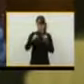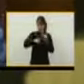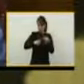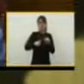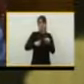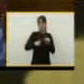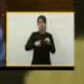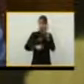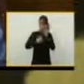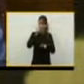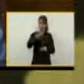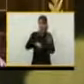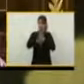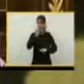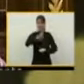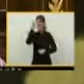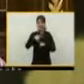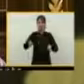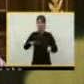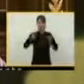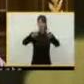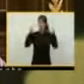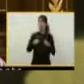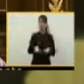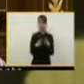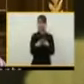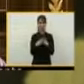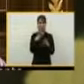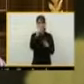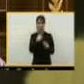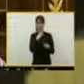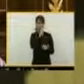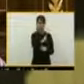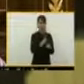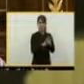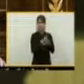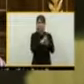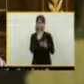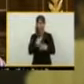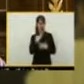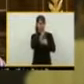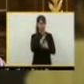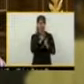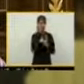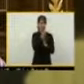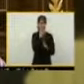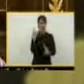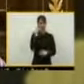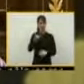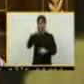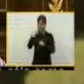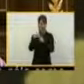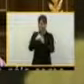nesta tempada unha decisión executiva gravísima e unha declaración de aparencia banal, pero igualmente grave.